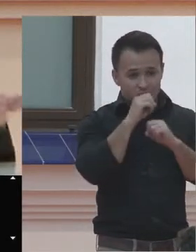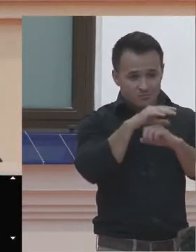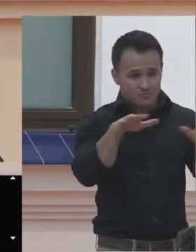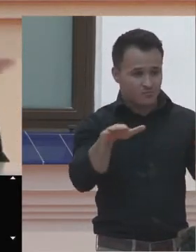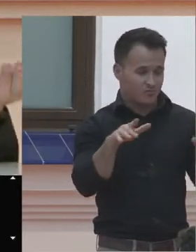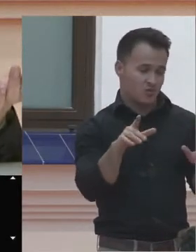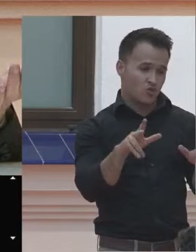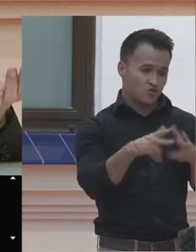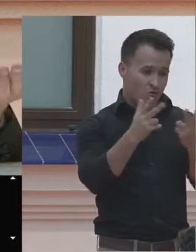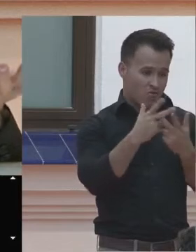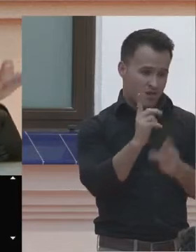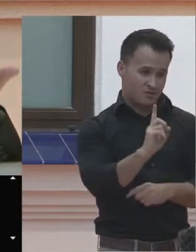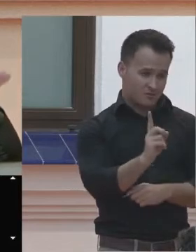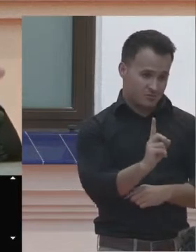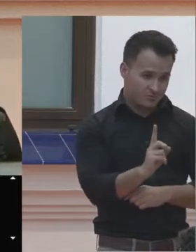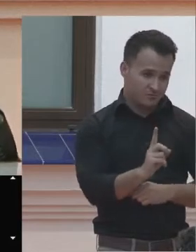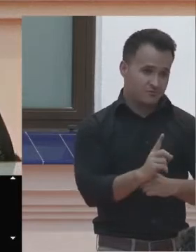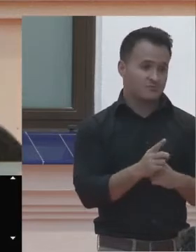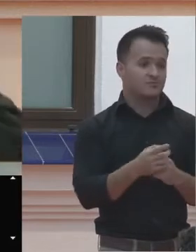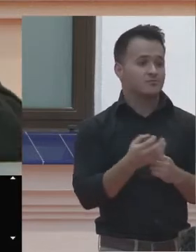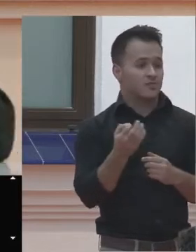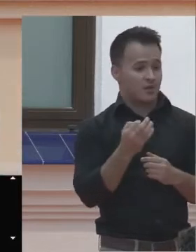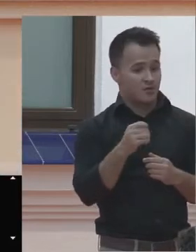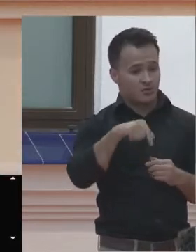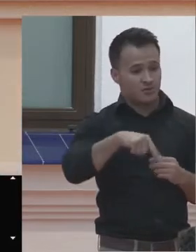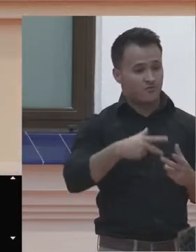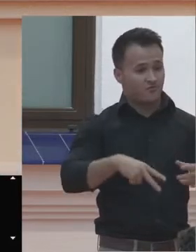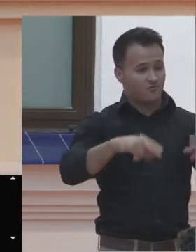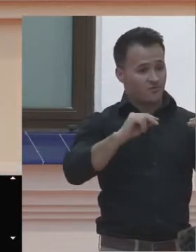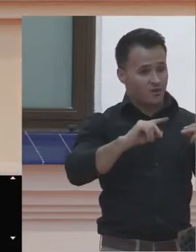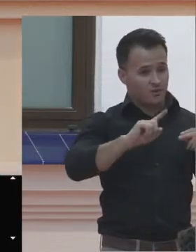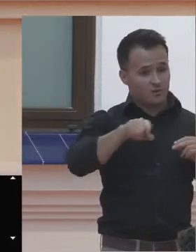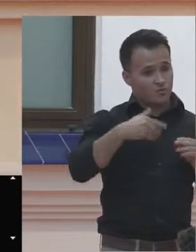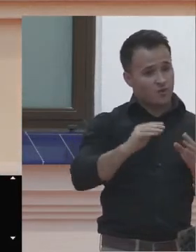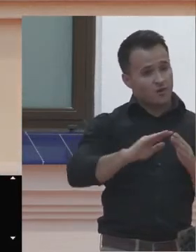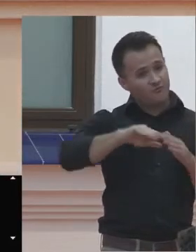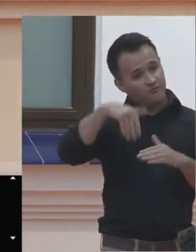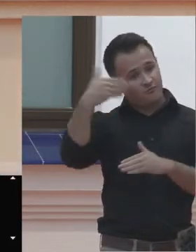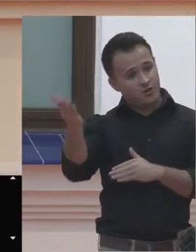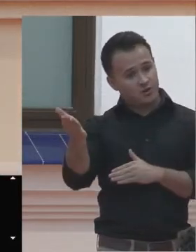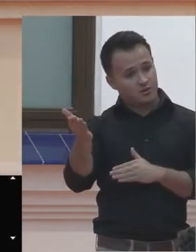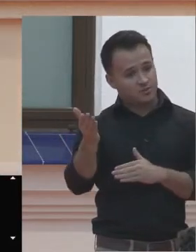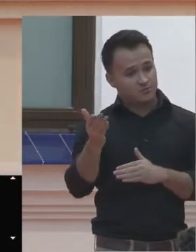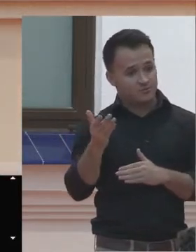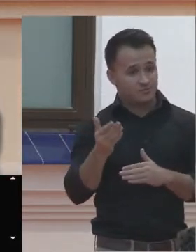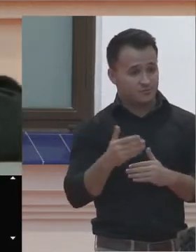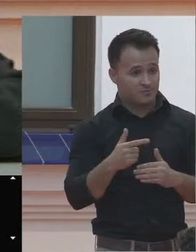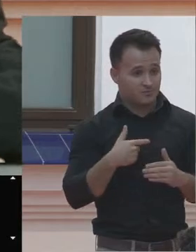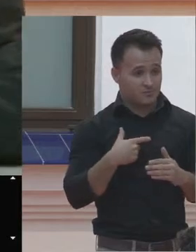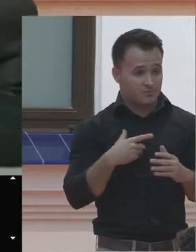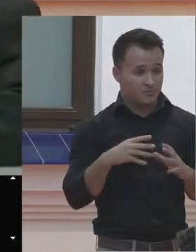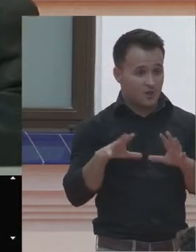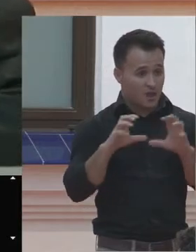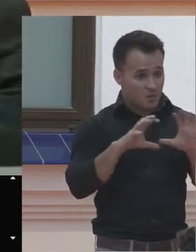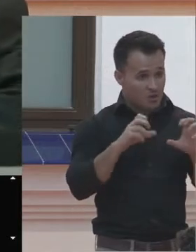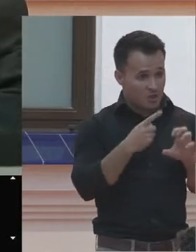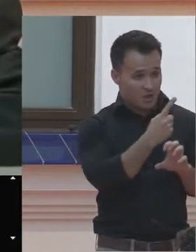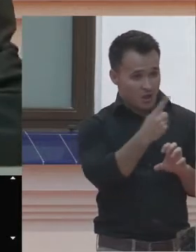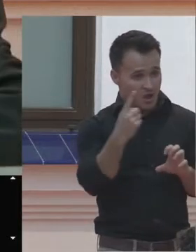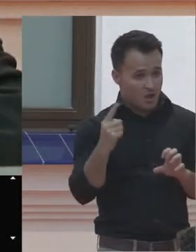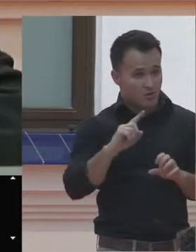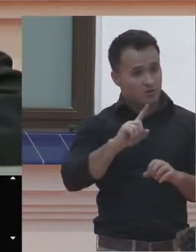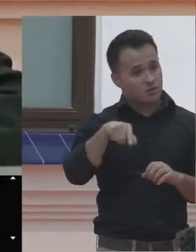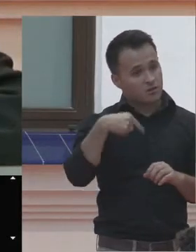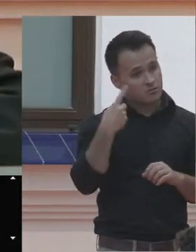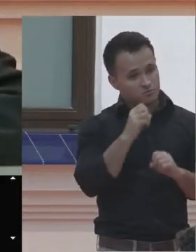social. Tenemos que difundir ese conocimiento y cuando salgamos, lo que yo he aprendido de ti, Raúl, y de ti, Gonzalo, y de ti, Fernando,